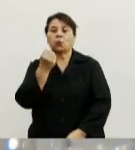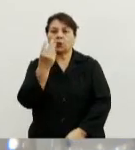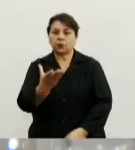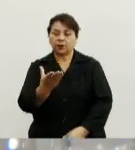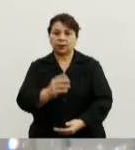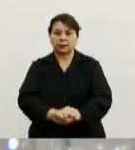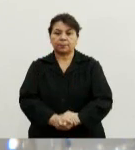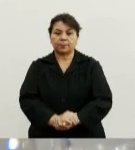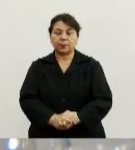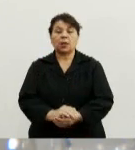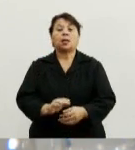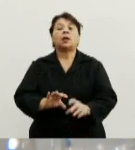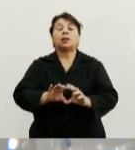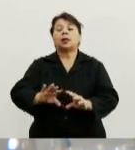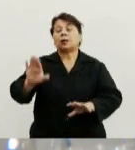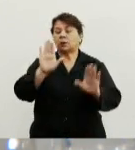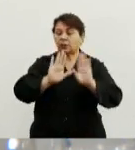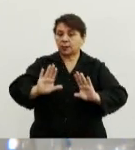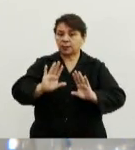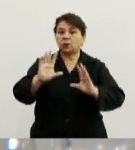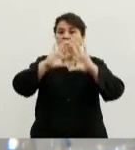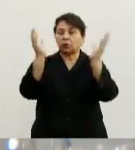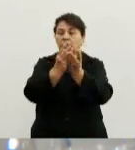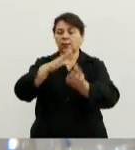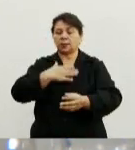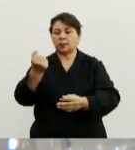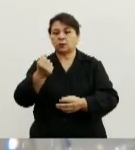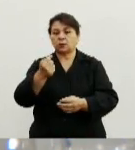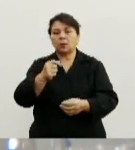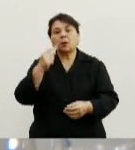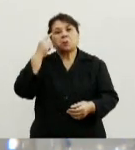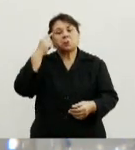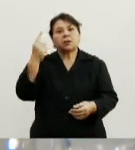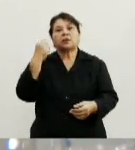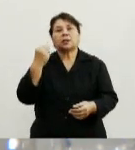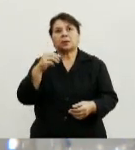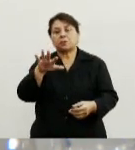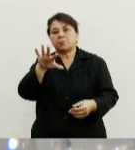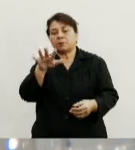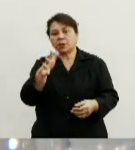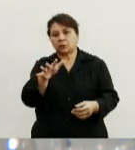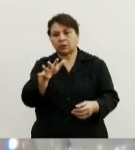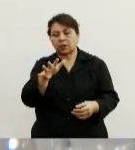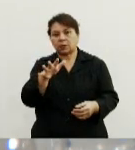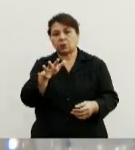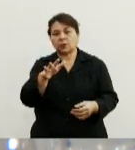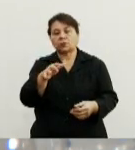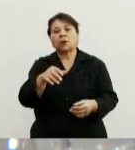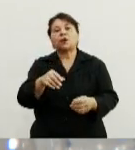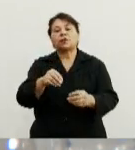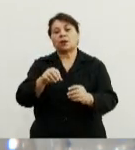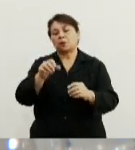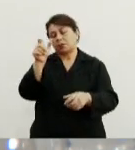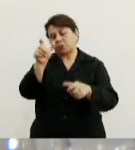la organización mundial de la salud prevé aproximadamente una cantidad de infectados